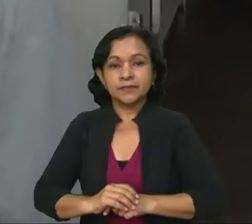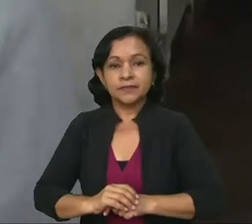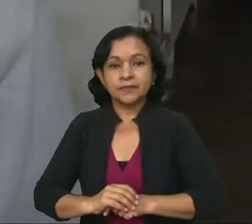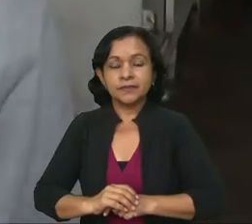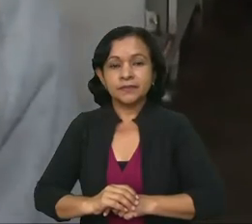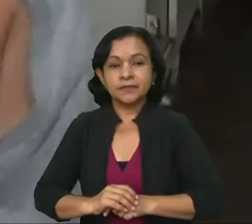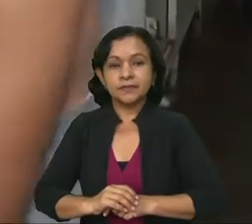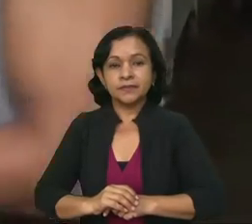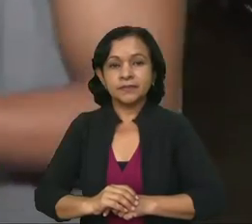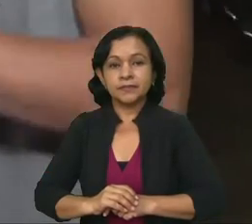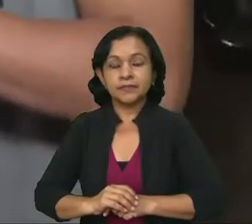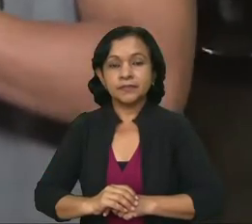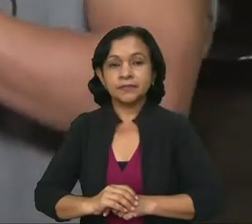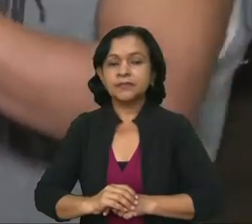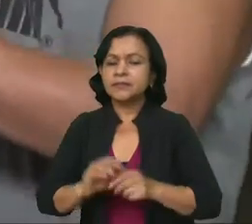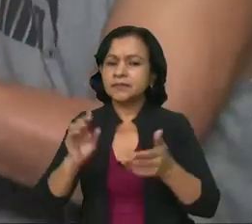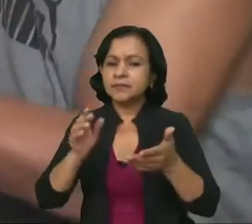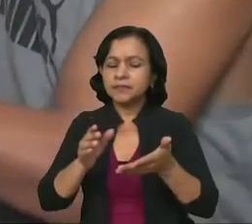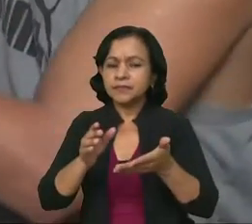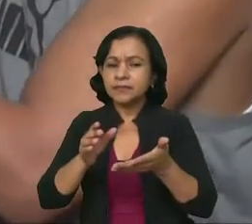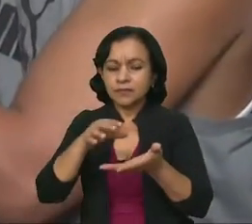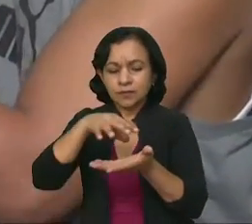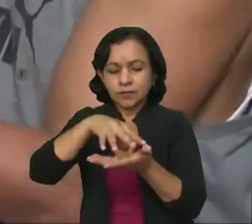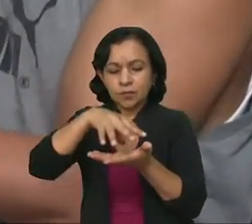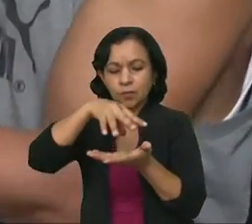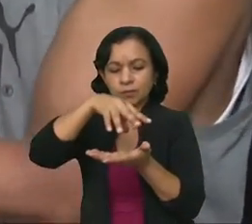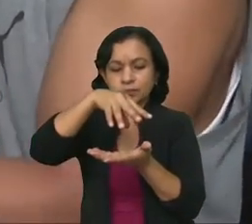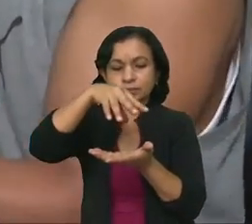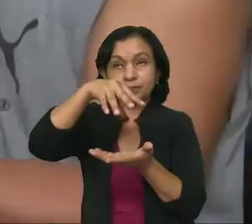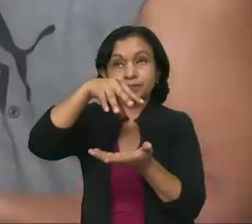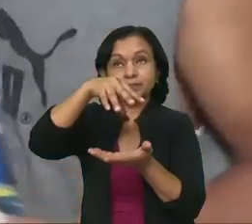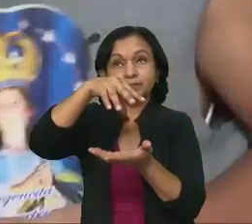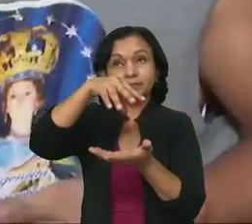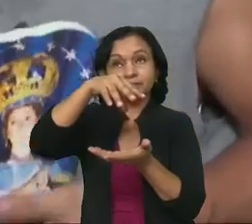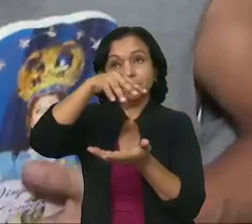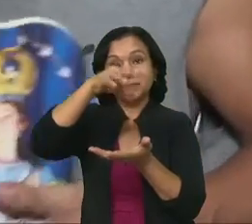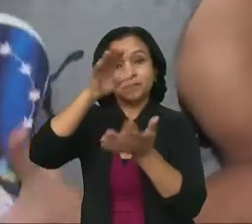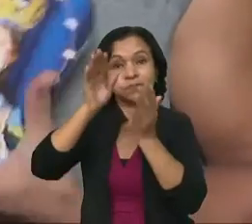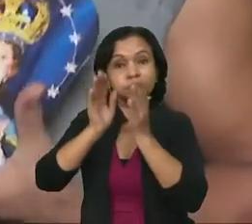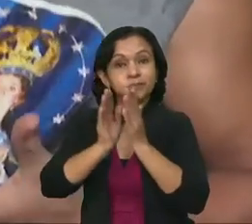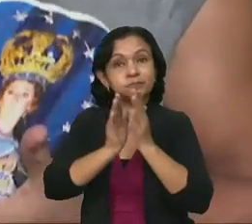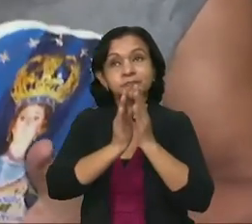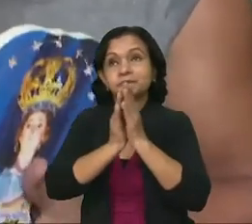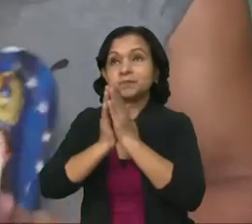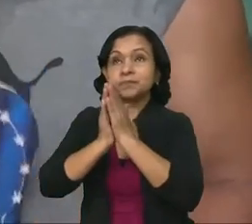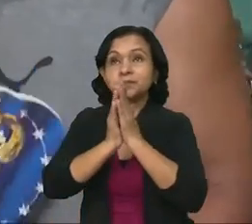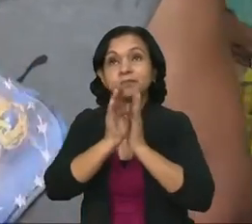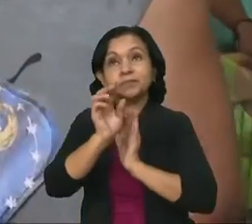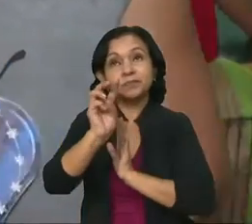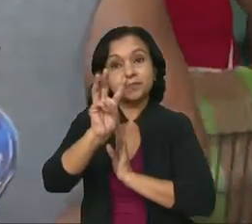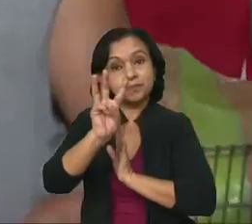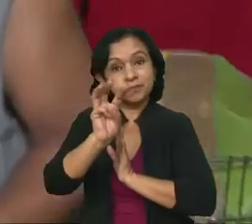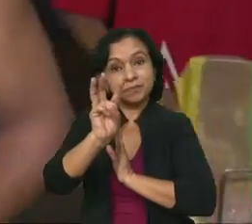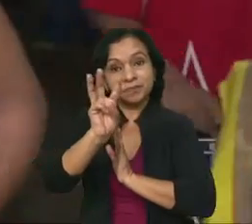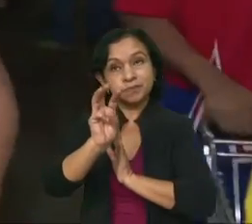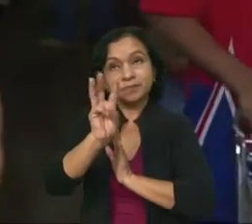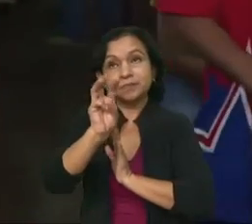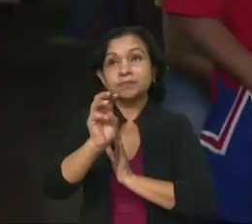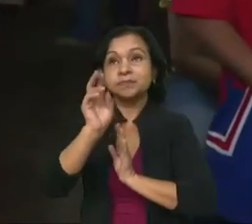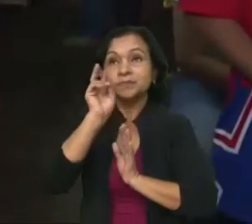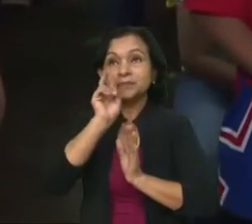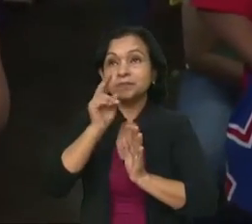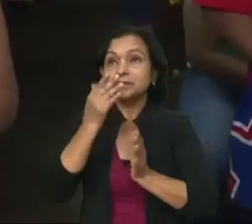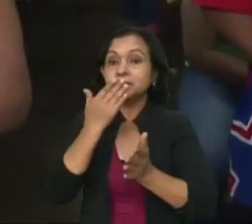Ya voy. Los que son las peras, alusivas a la Virgen, le salen a 30 Córdoba. Mire,